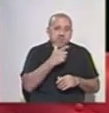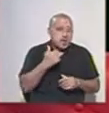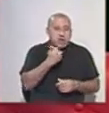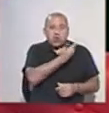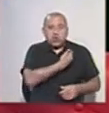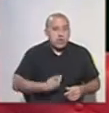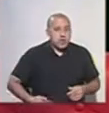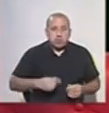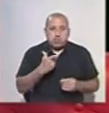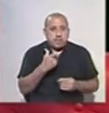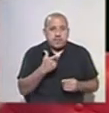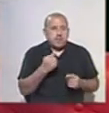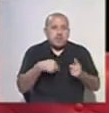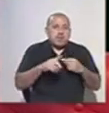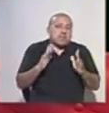hicimos...